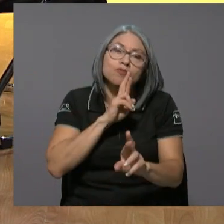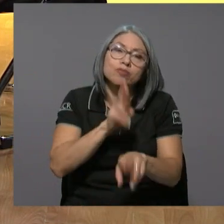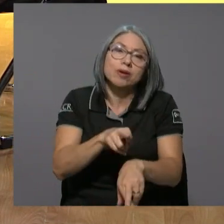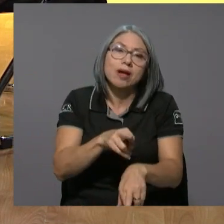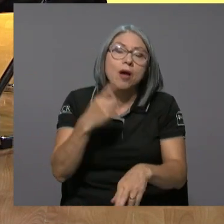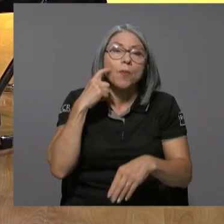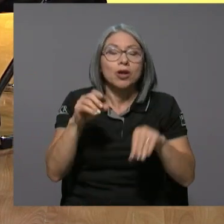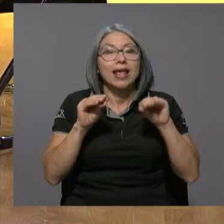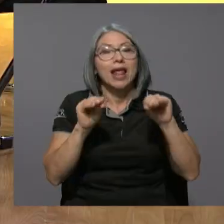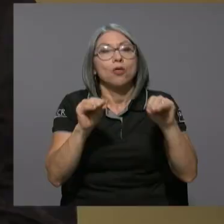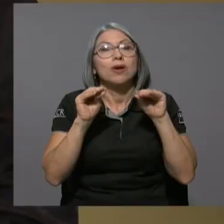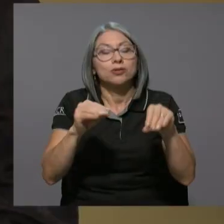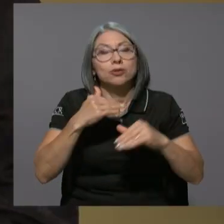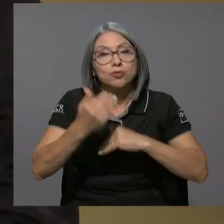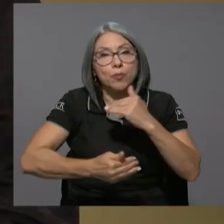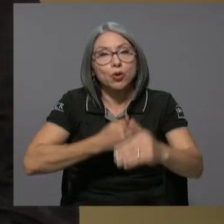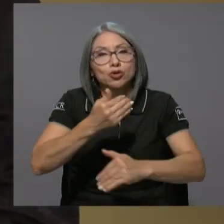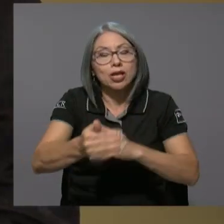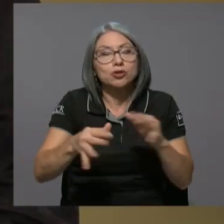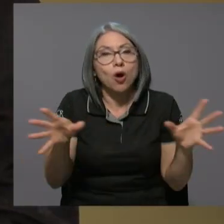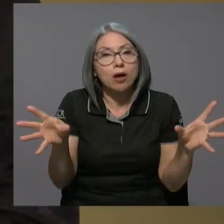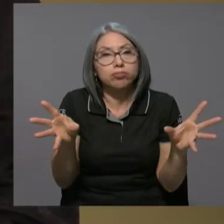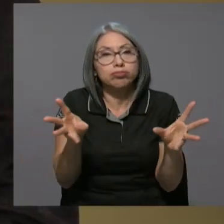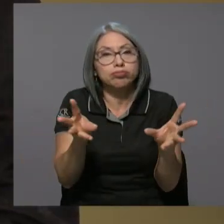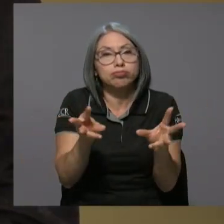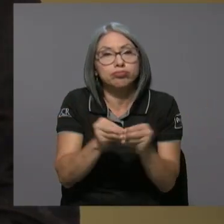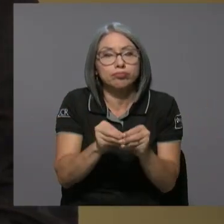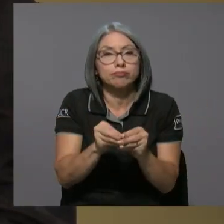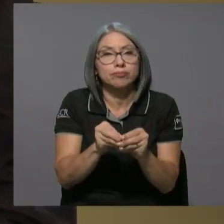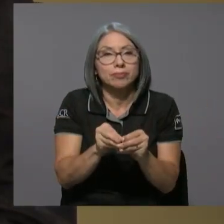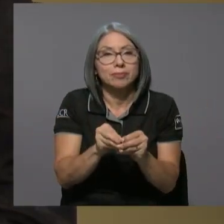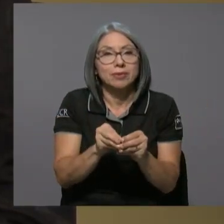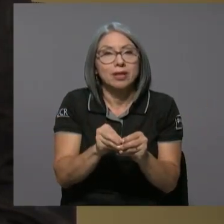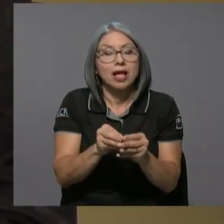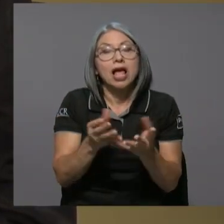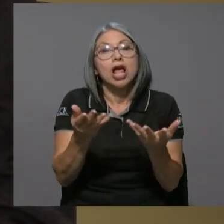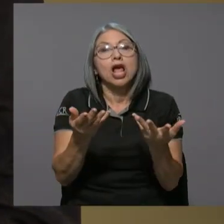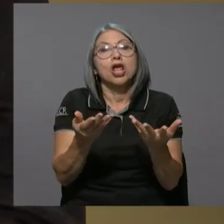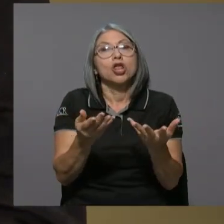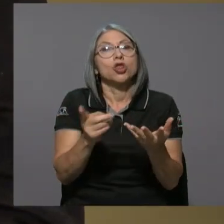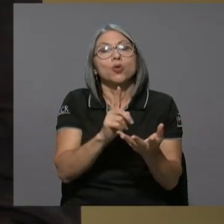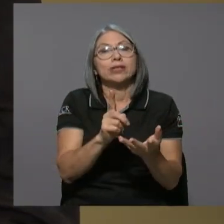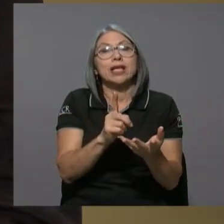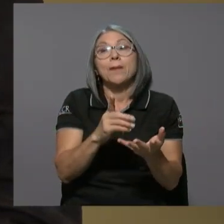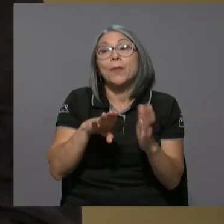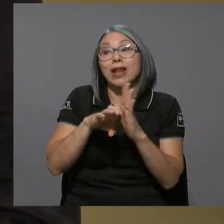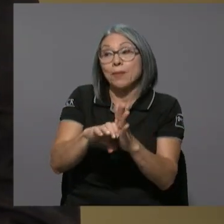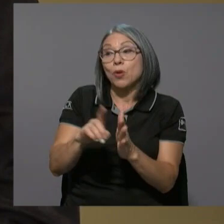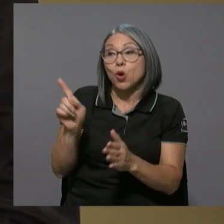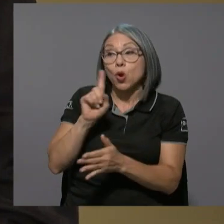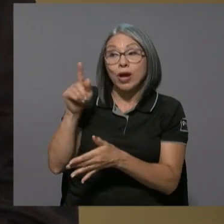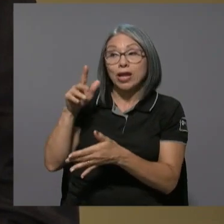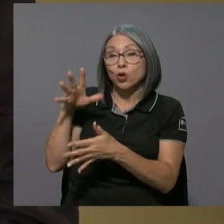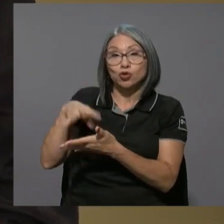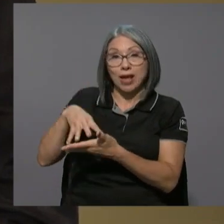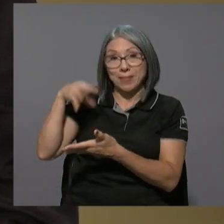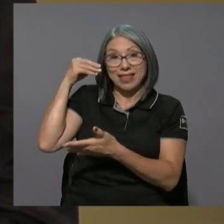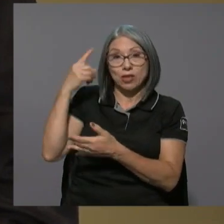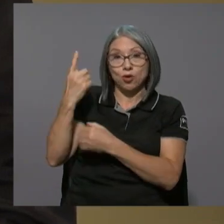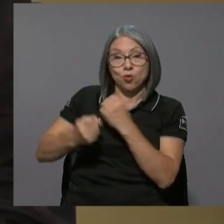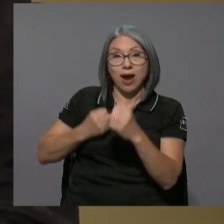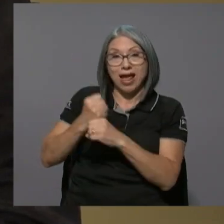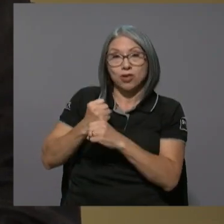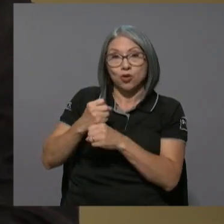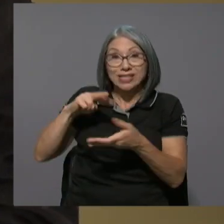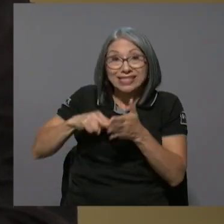es un proceso acumulativo, ¿verdad? Es decir, lo que no se aprendió en un año no necesariamente se aprende en el siguiente.